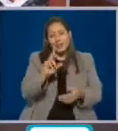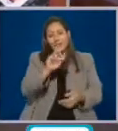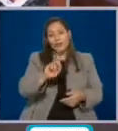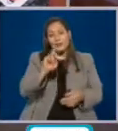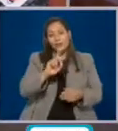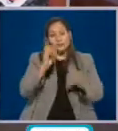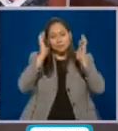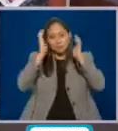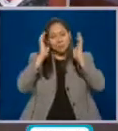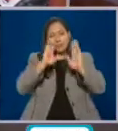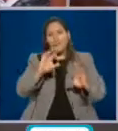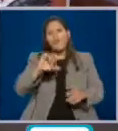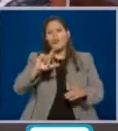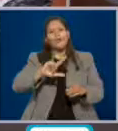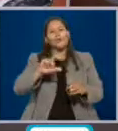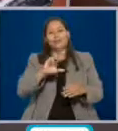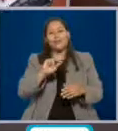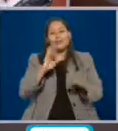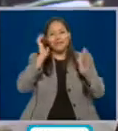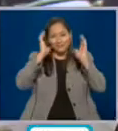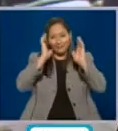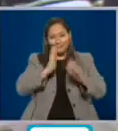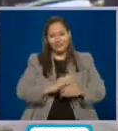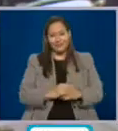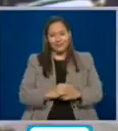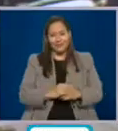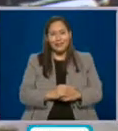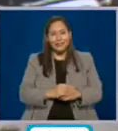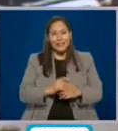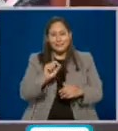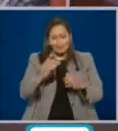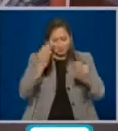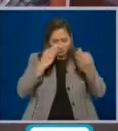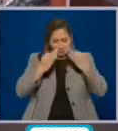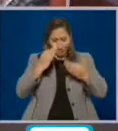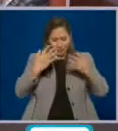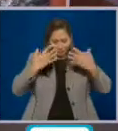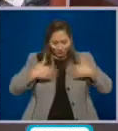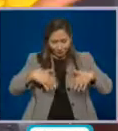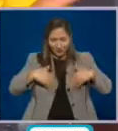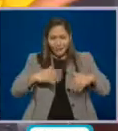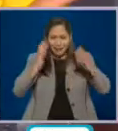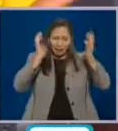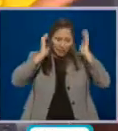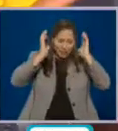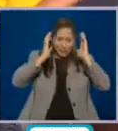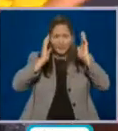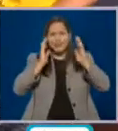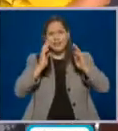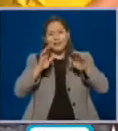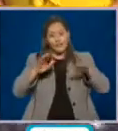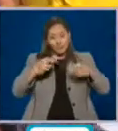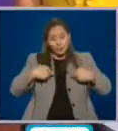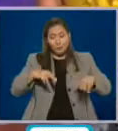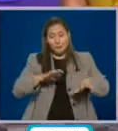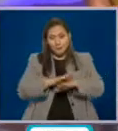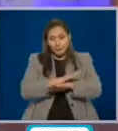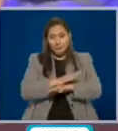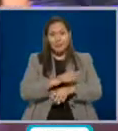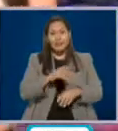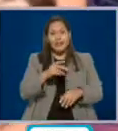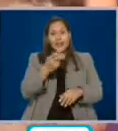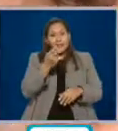estuvo. Ya con eso, Y no bueno, me pidan más. hablando de acicalar y de bañar y de cambiar, bueno, pues vamos a